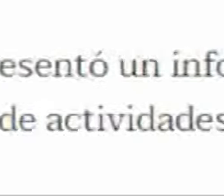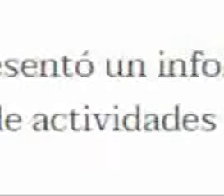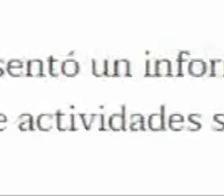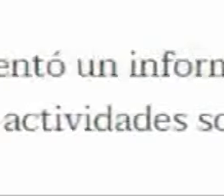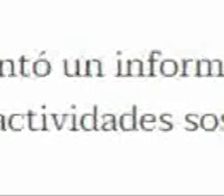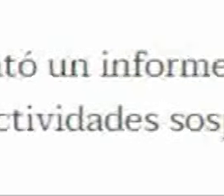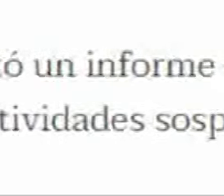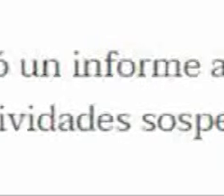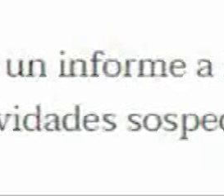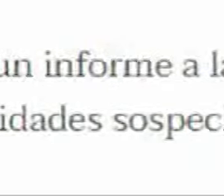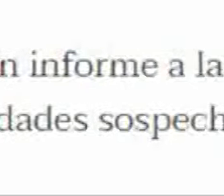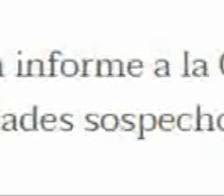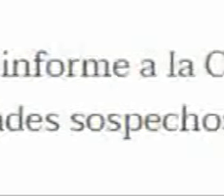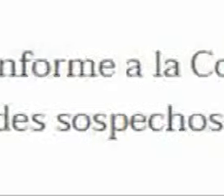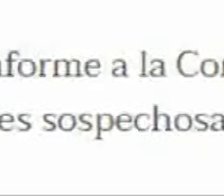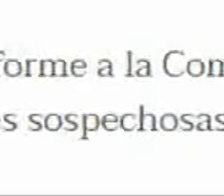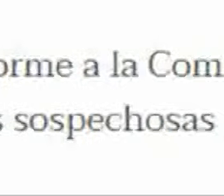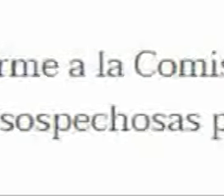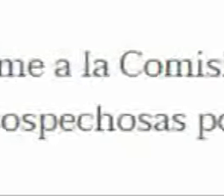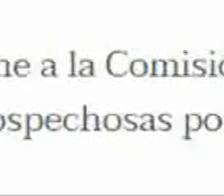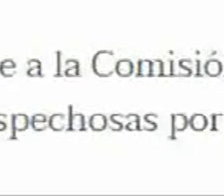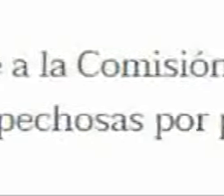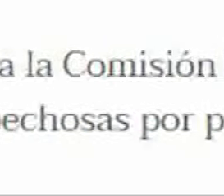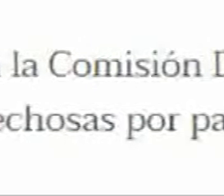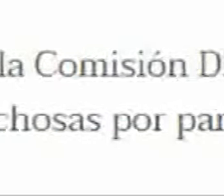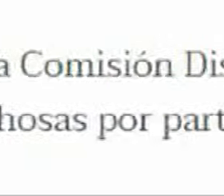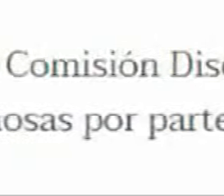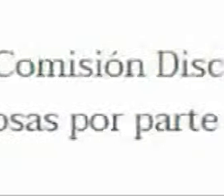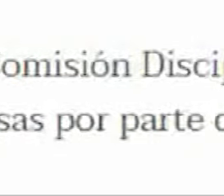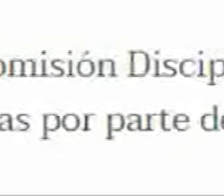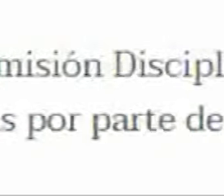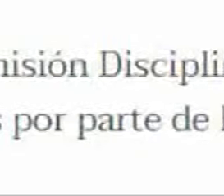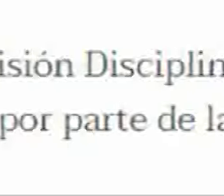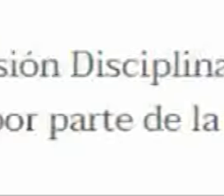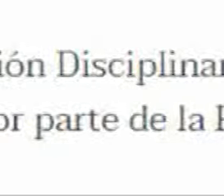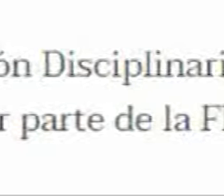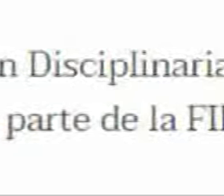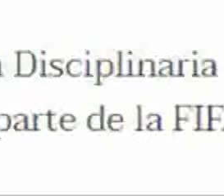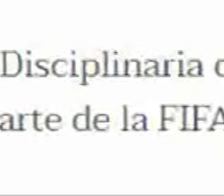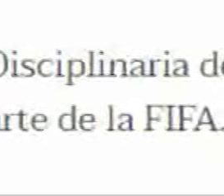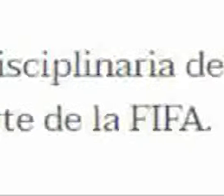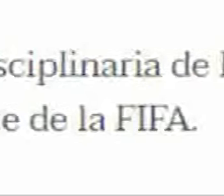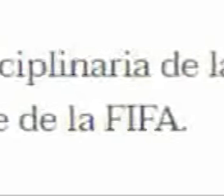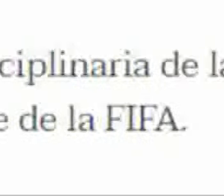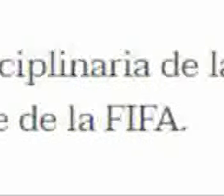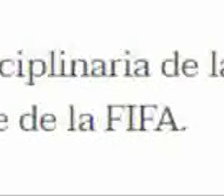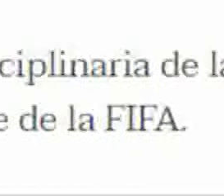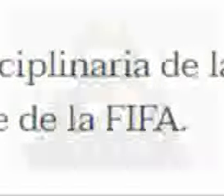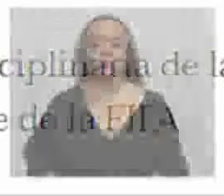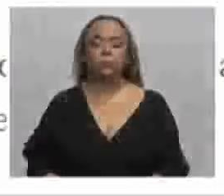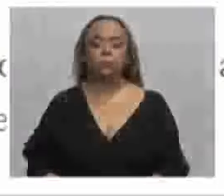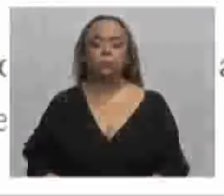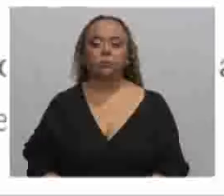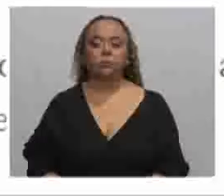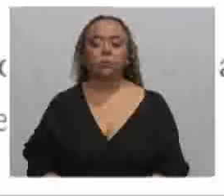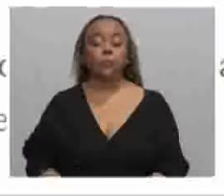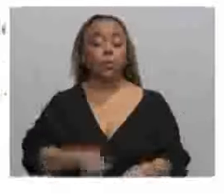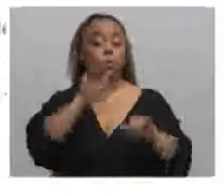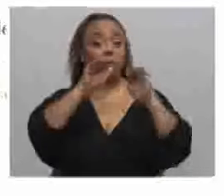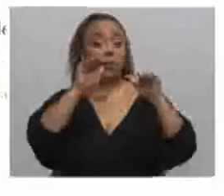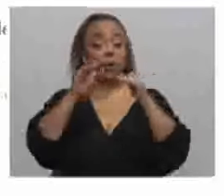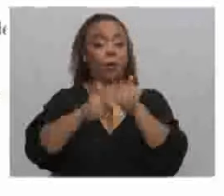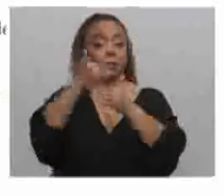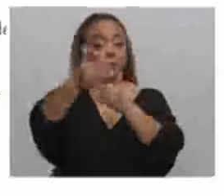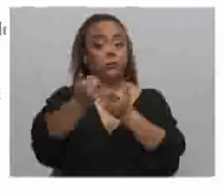Por medio de este comunicado de prensa, la Federación Costarricense de Fútbol y su Comisión Disciplinaria notificó, luego de